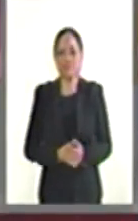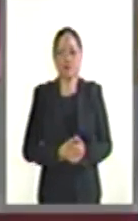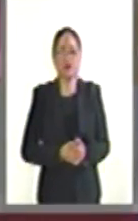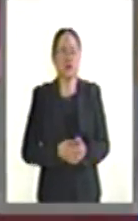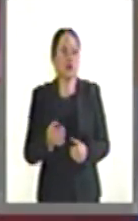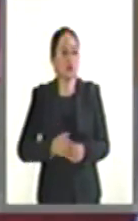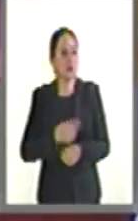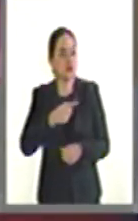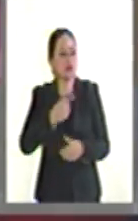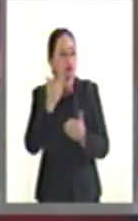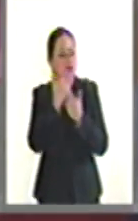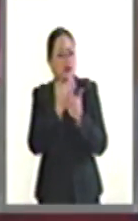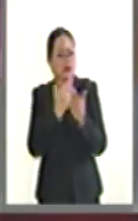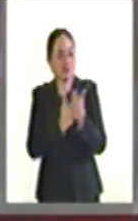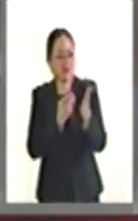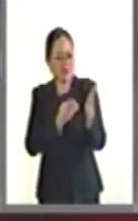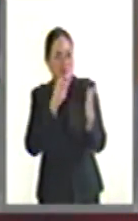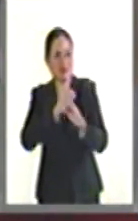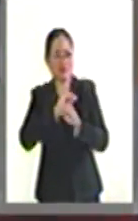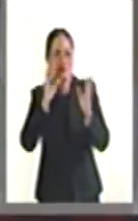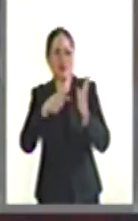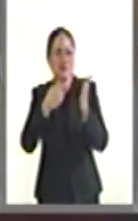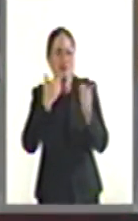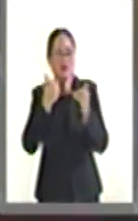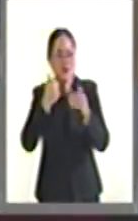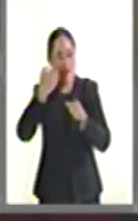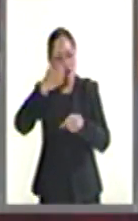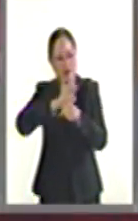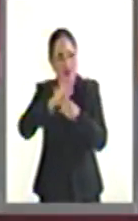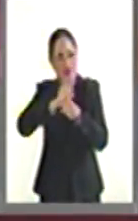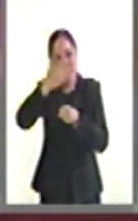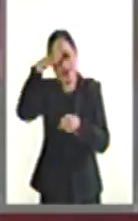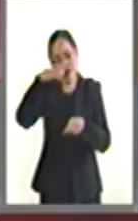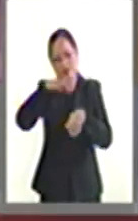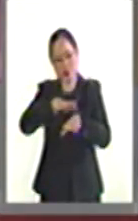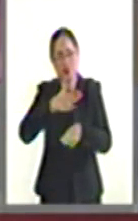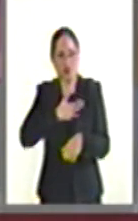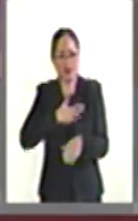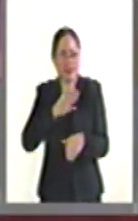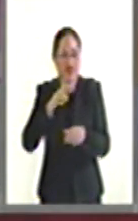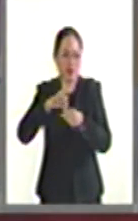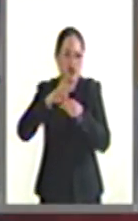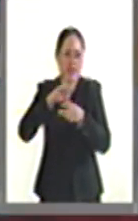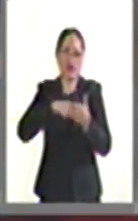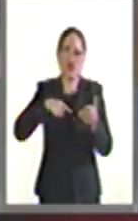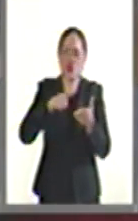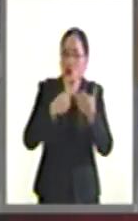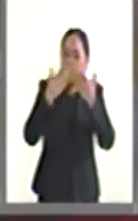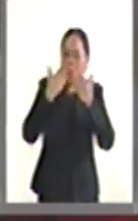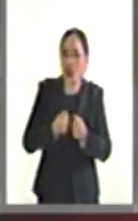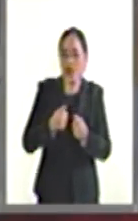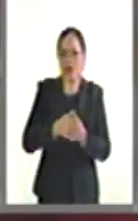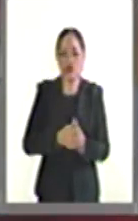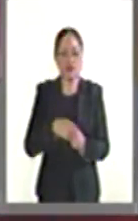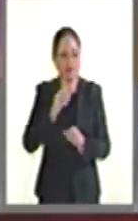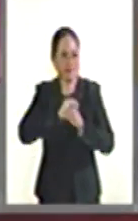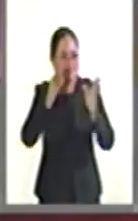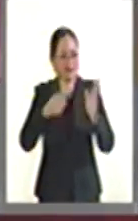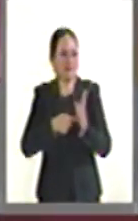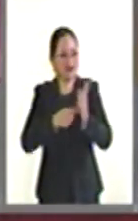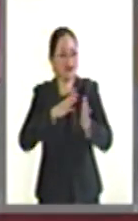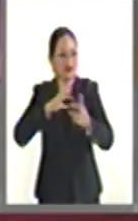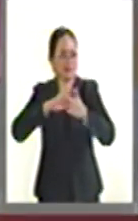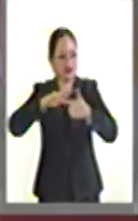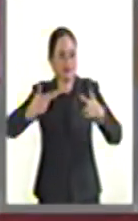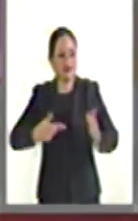elegirían perfiles que claramente no tienen una amplia experiencia en justicia electoral? Y por el contrario, es evidente los vínculos